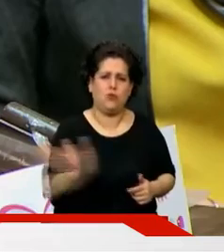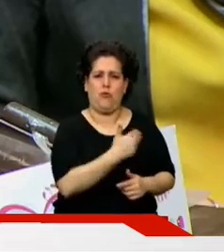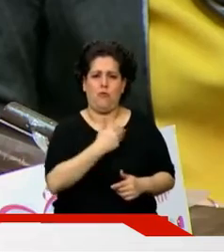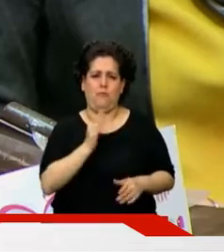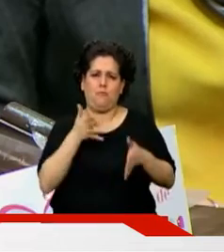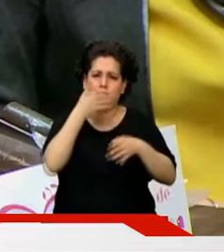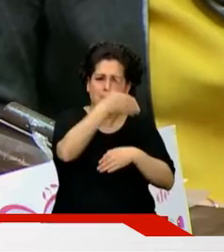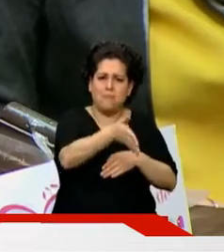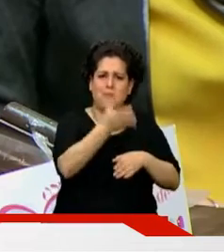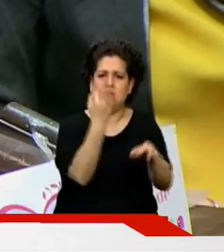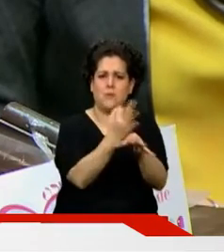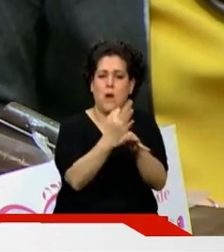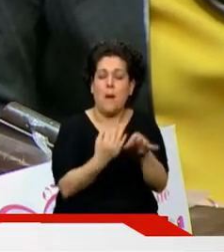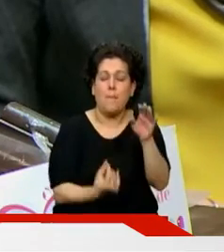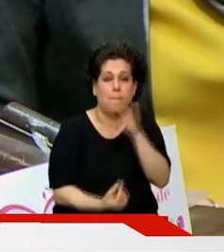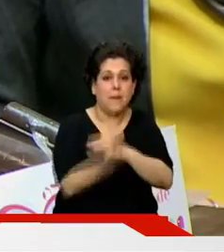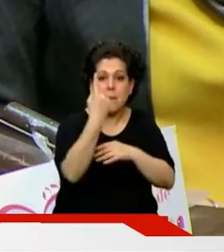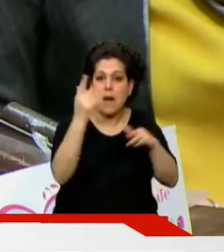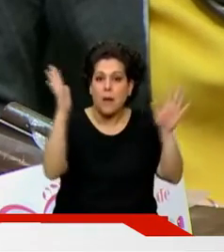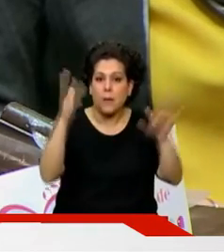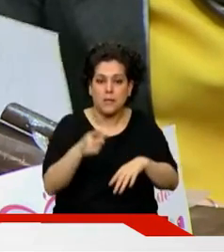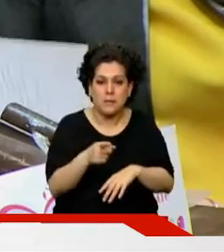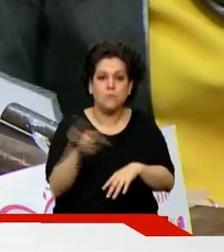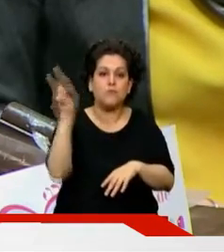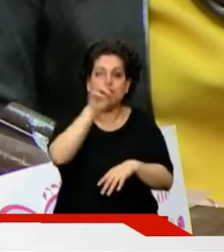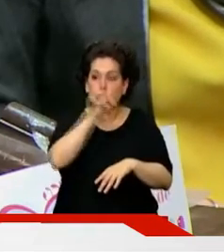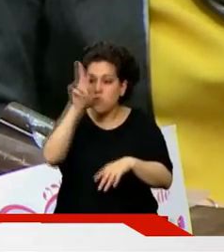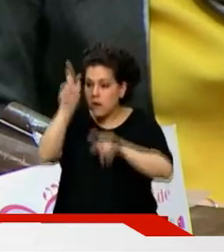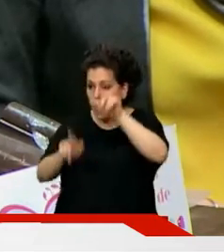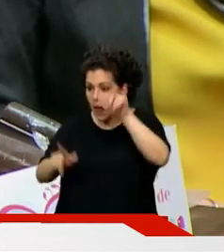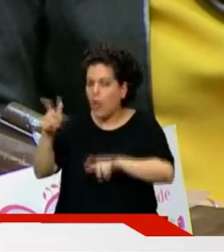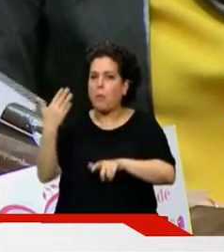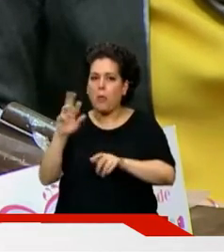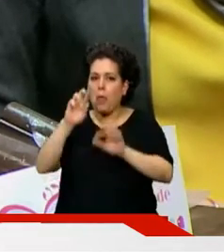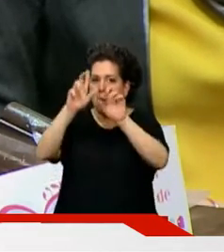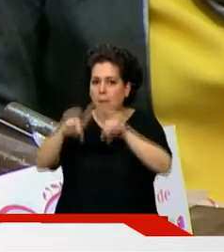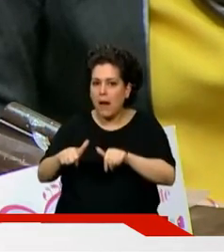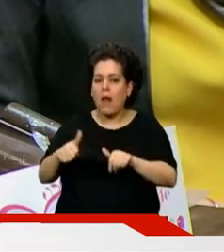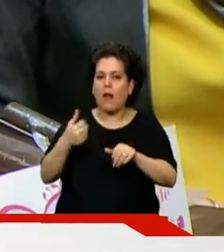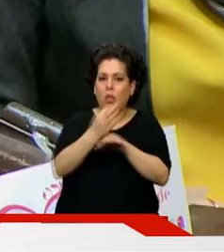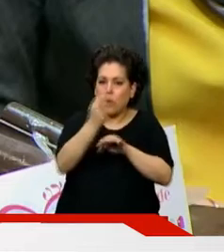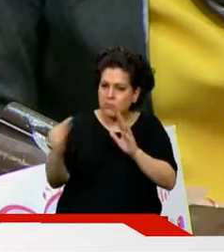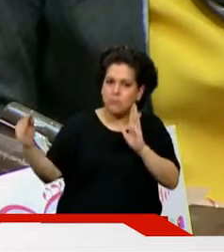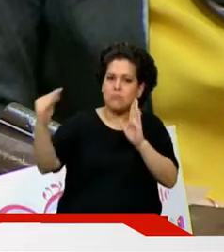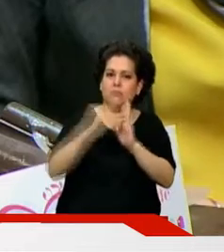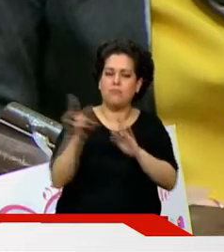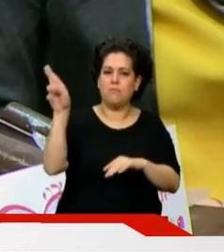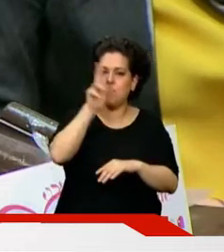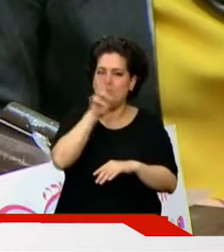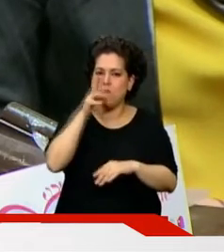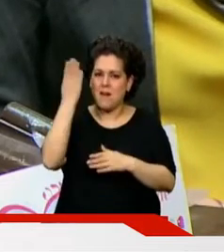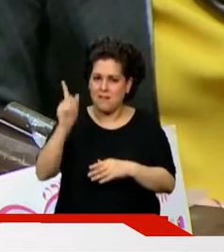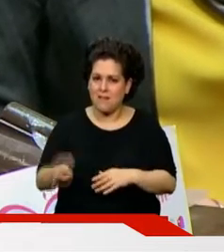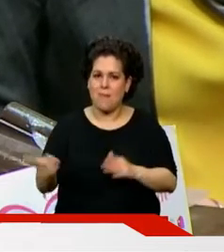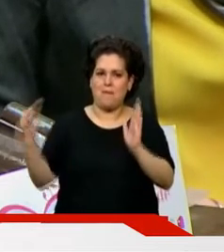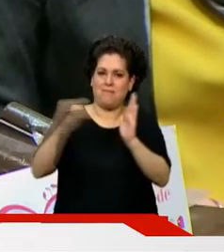fue rechazado. Nosotros votamos a favor, creemos que era, claro, que era justo que este sector